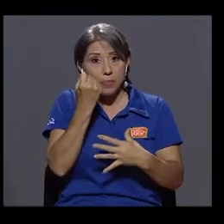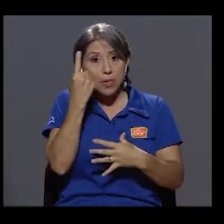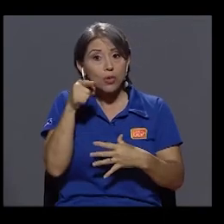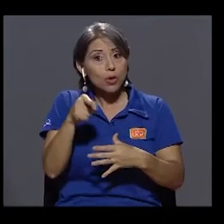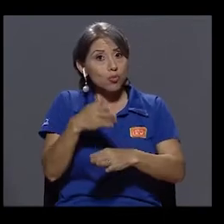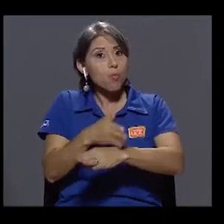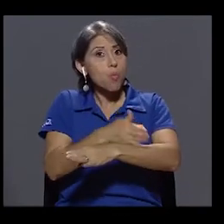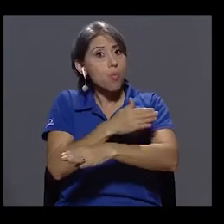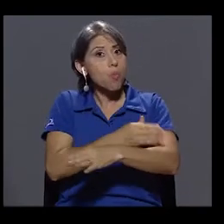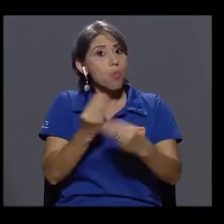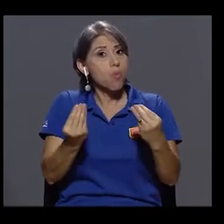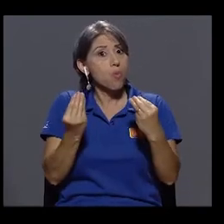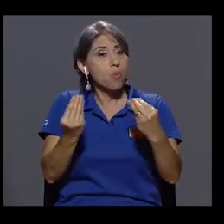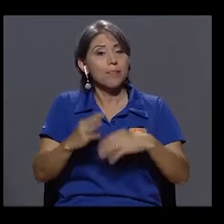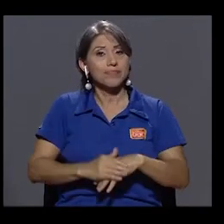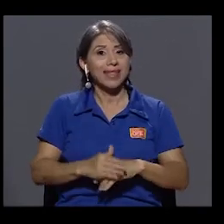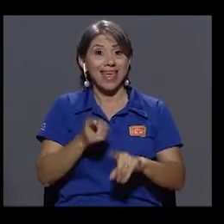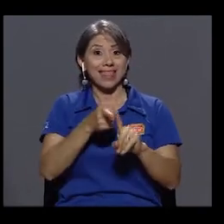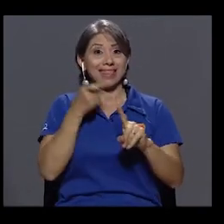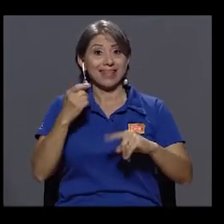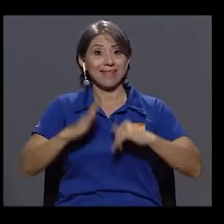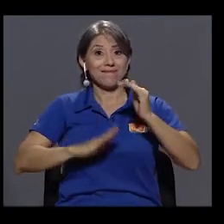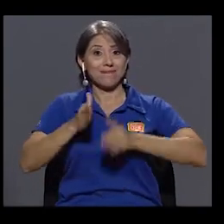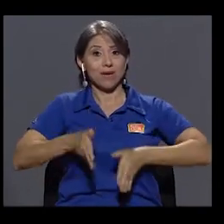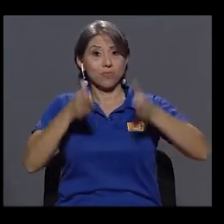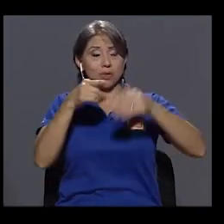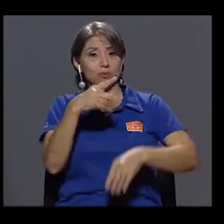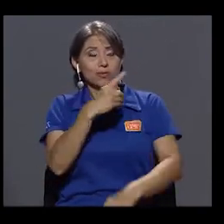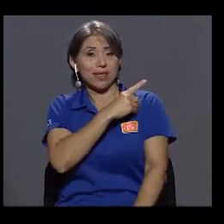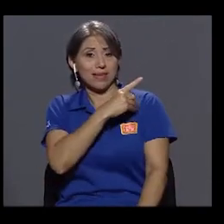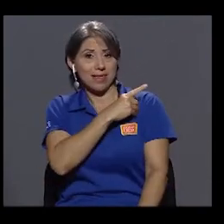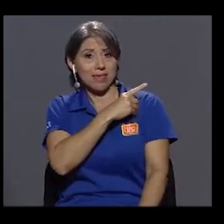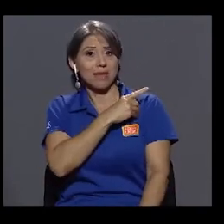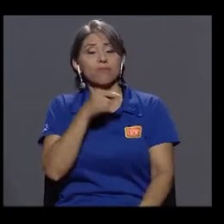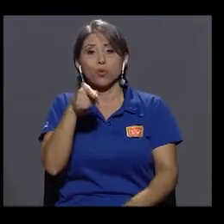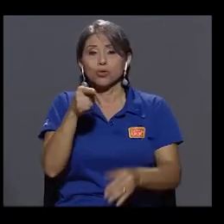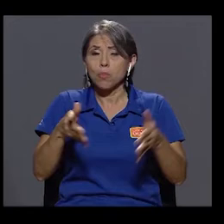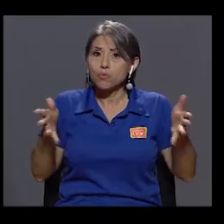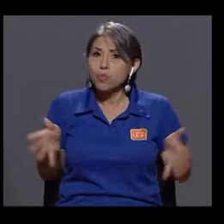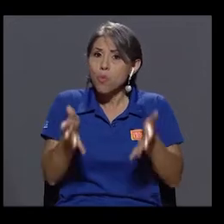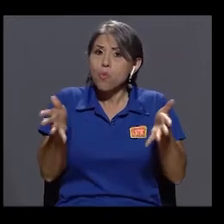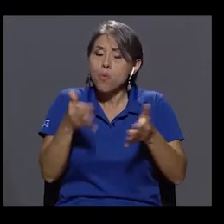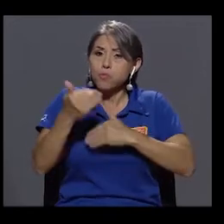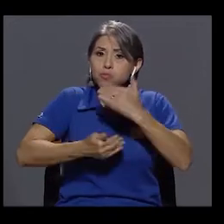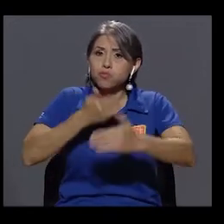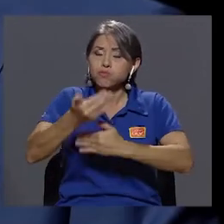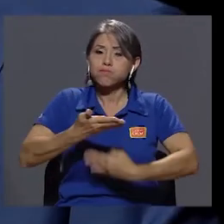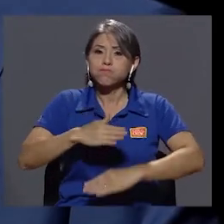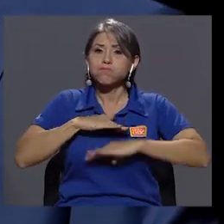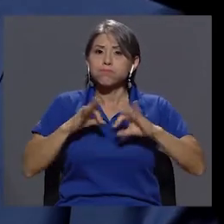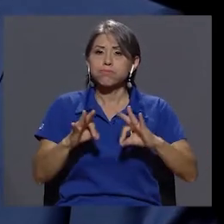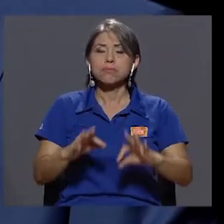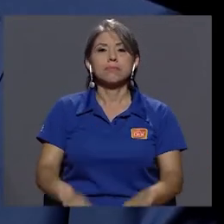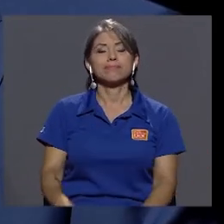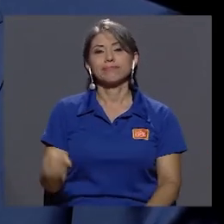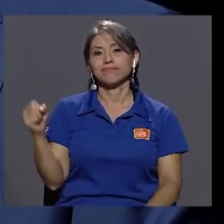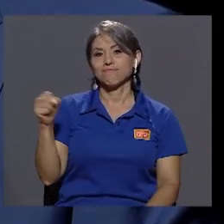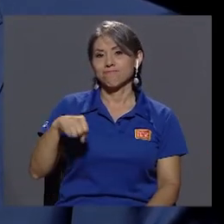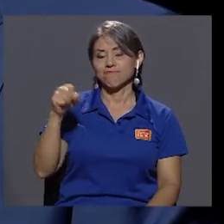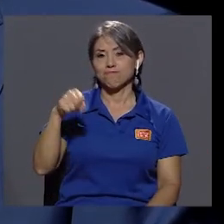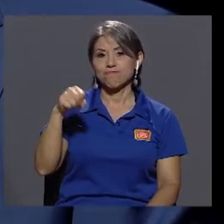y casualmente desde la facultad que usted dirige ha venido a impulsar procesos muy satisfactorios si